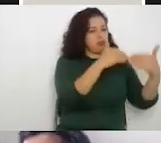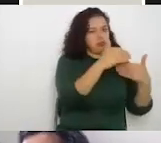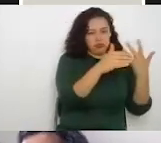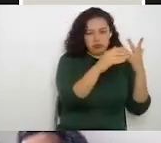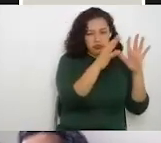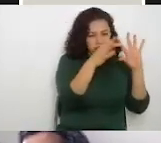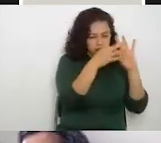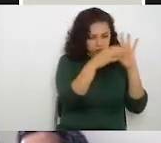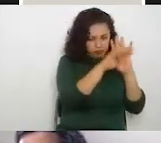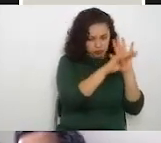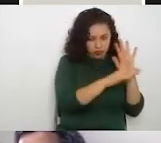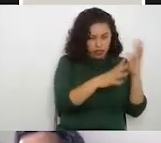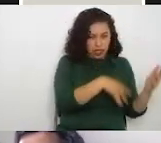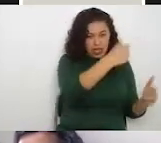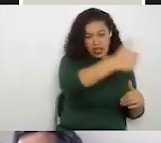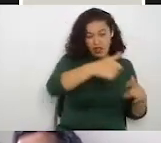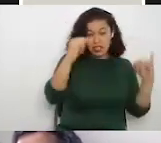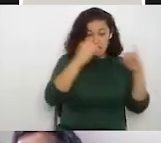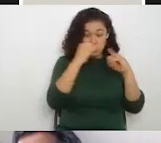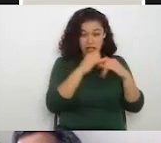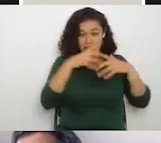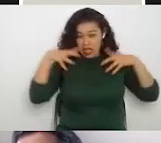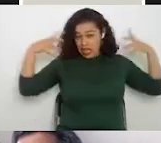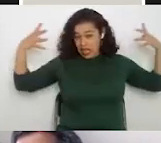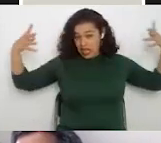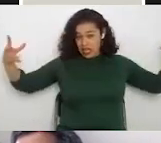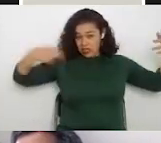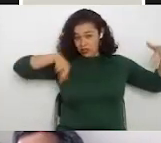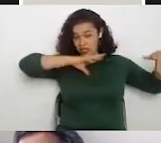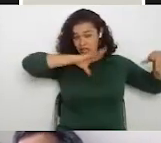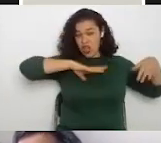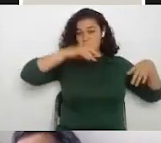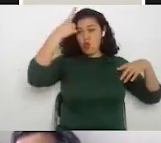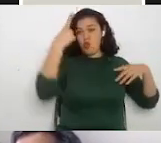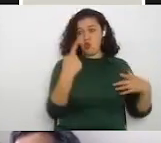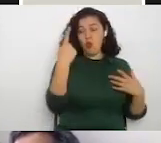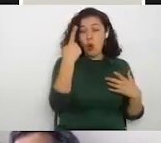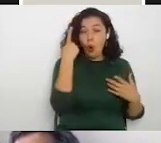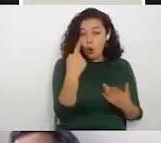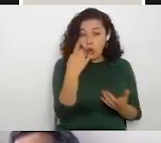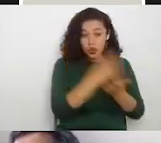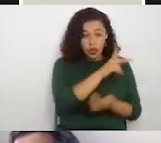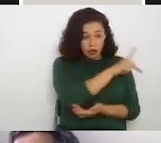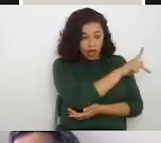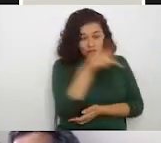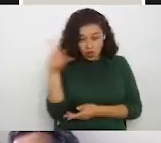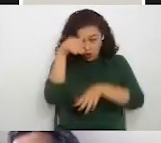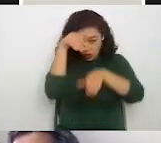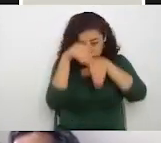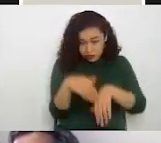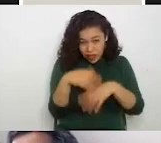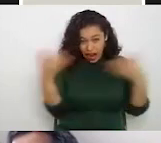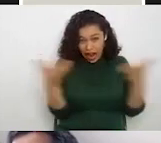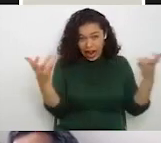una institución tan grande como la que tenemos que hubiera un solo manual con los procedimientos de todas